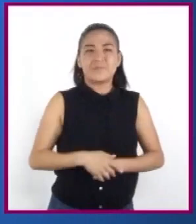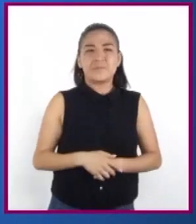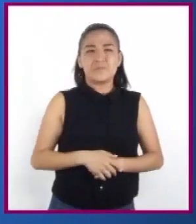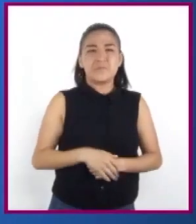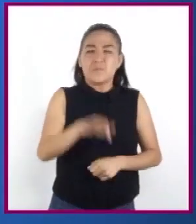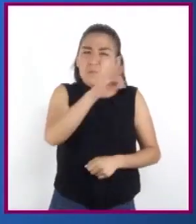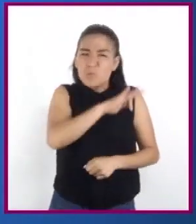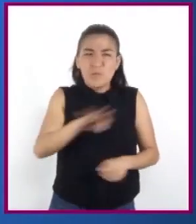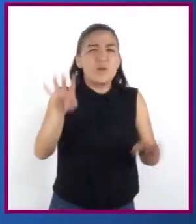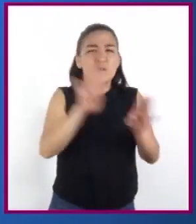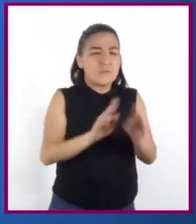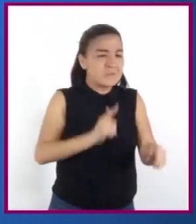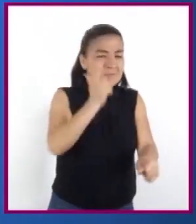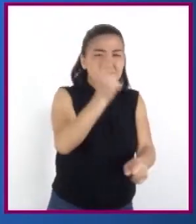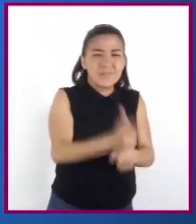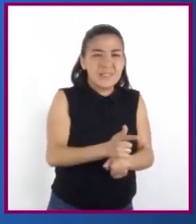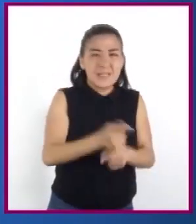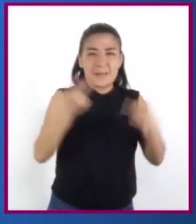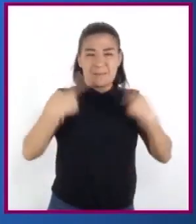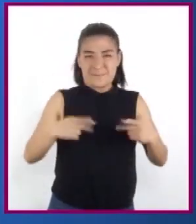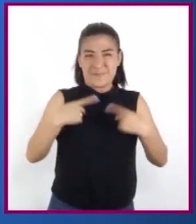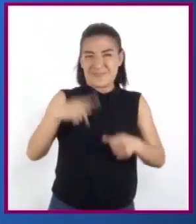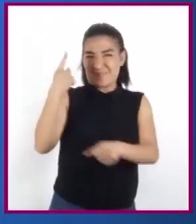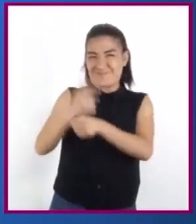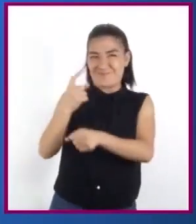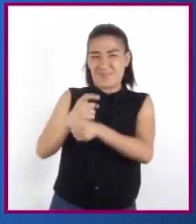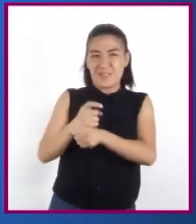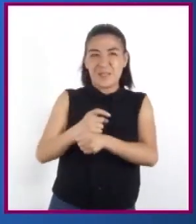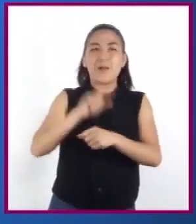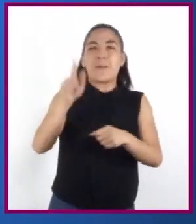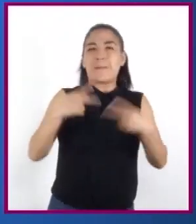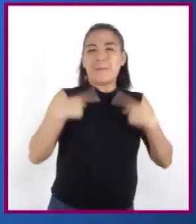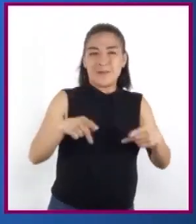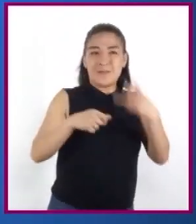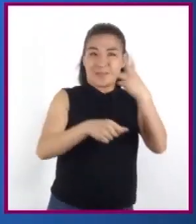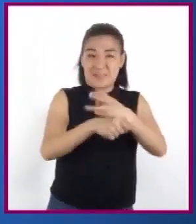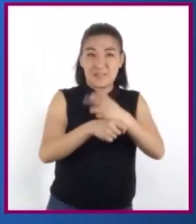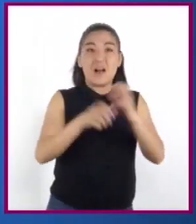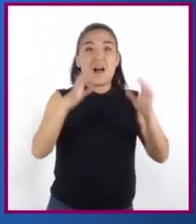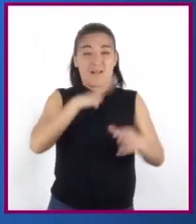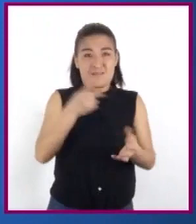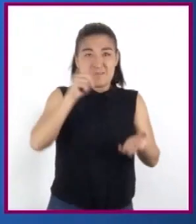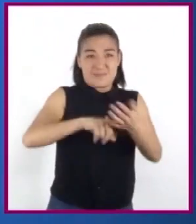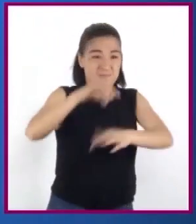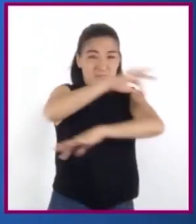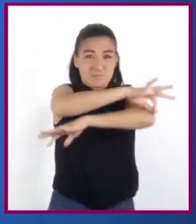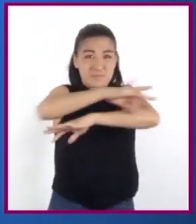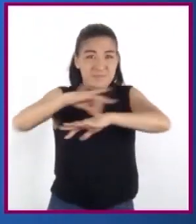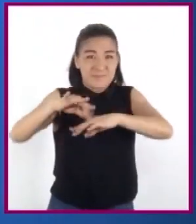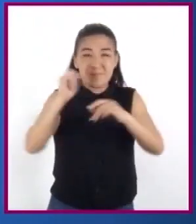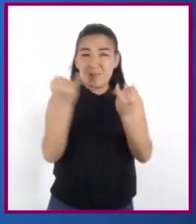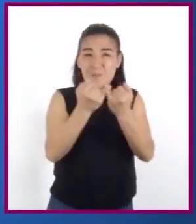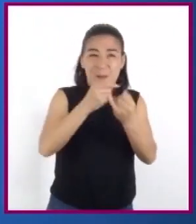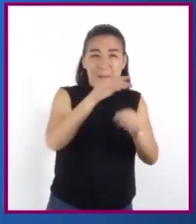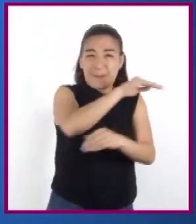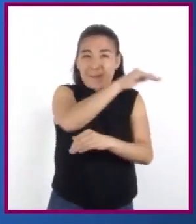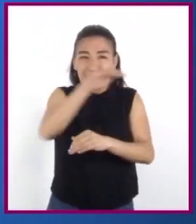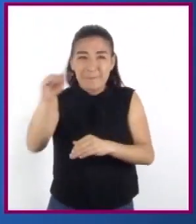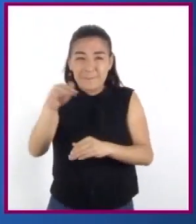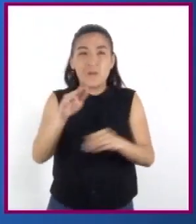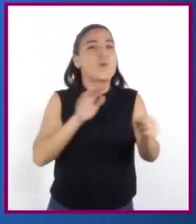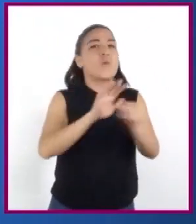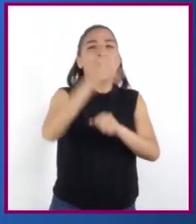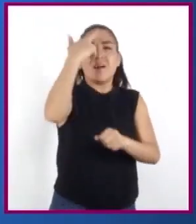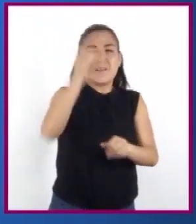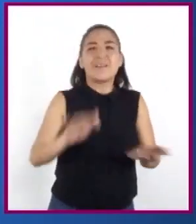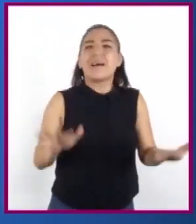¿Podemos determinar si con la persona 1 y 3 hay variación lineal? ¿Cuál es la razón de cambio de las dos